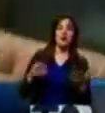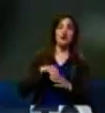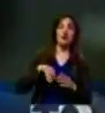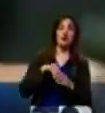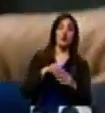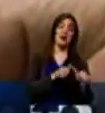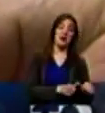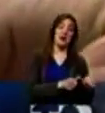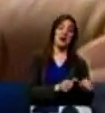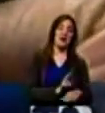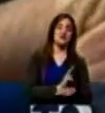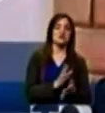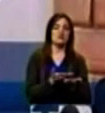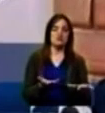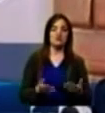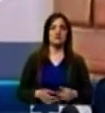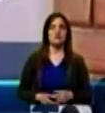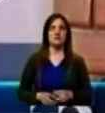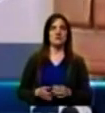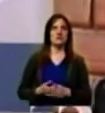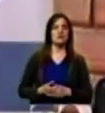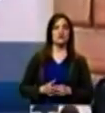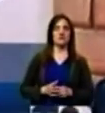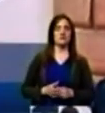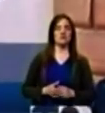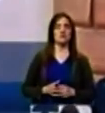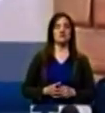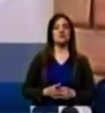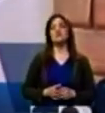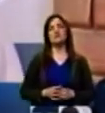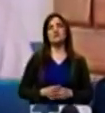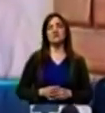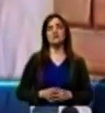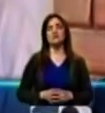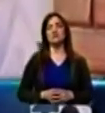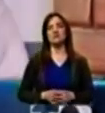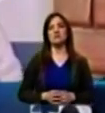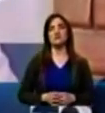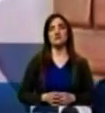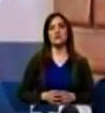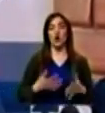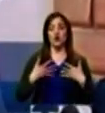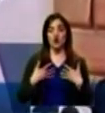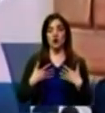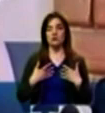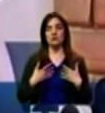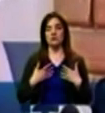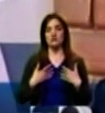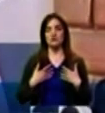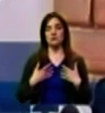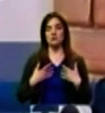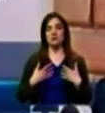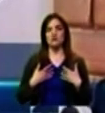recursos ociosos es contundente. Me voy a salir en un momento de mi cargo de secretario de Estado y me voy a poner en los